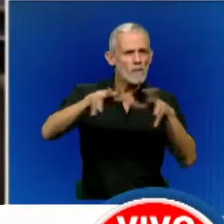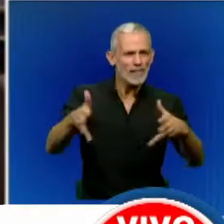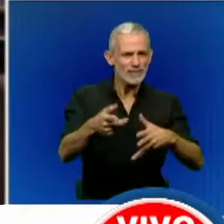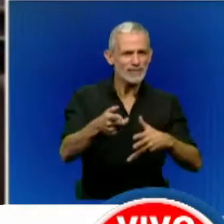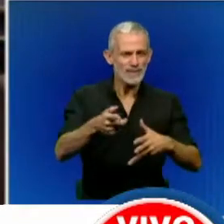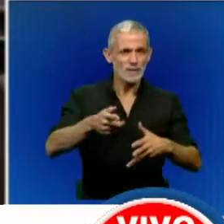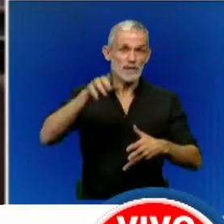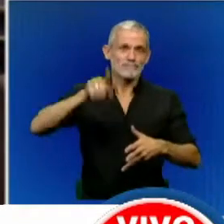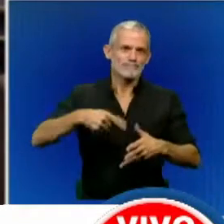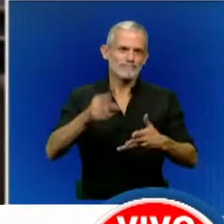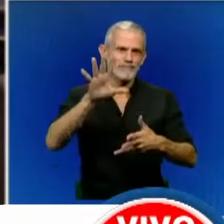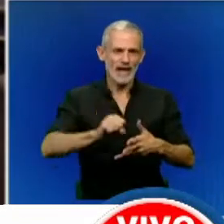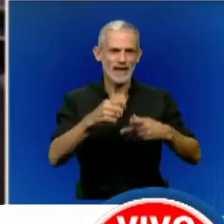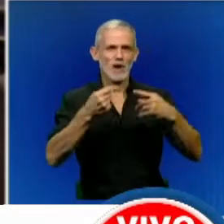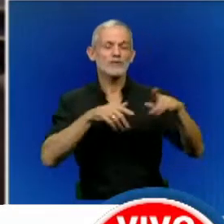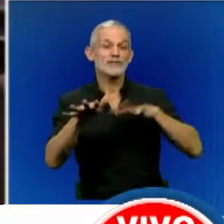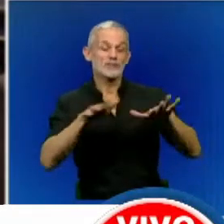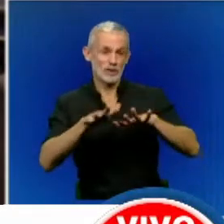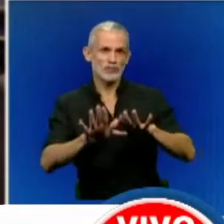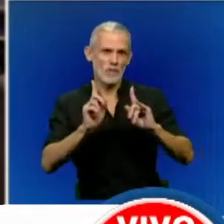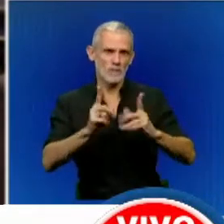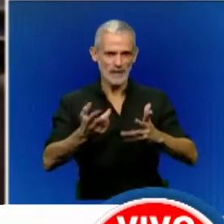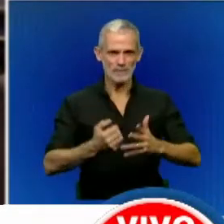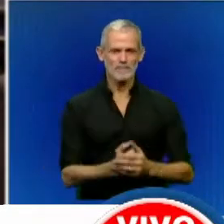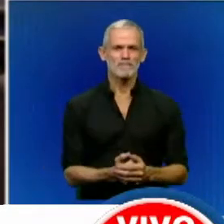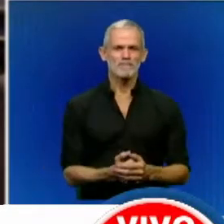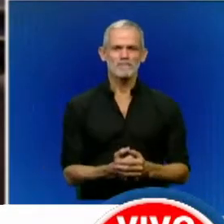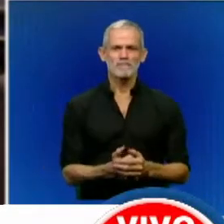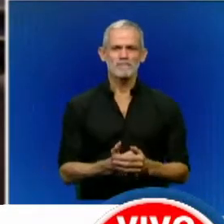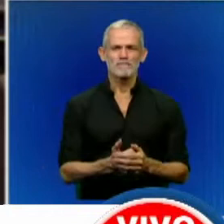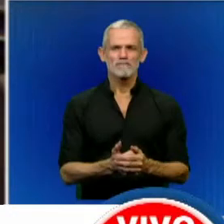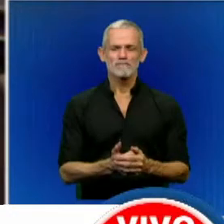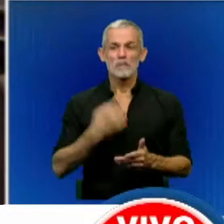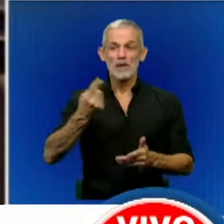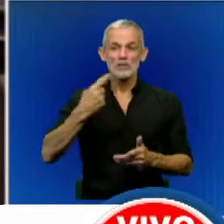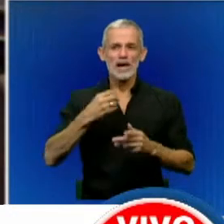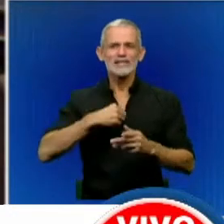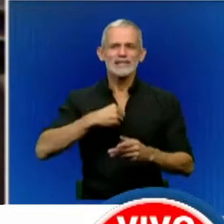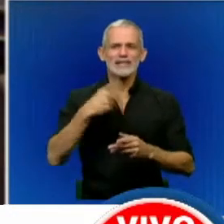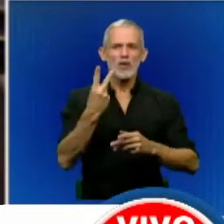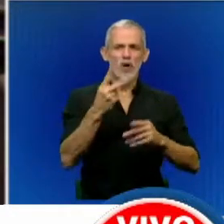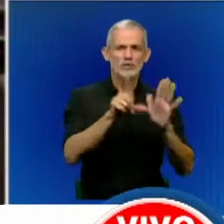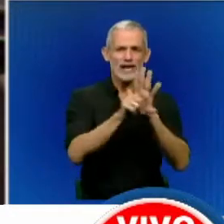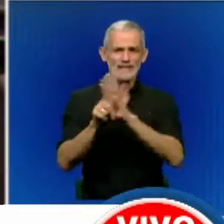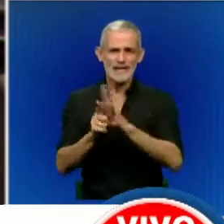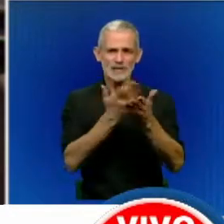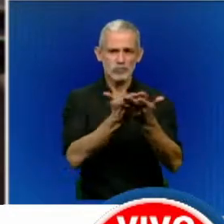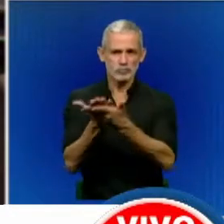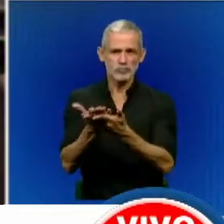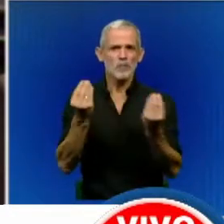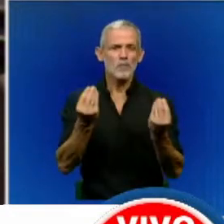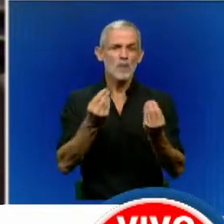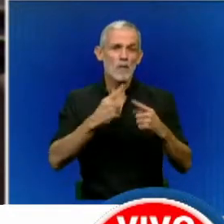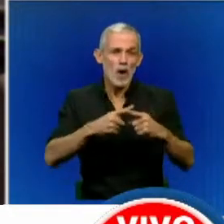ha producido esa situación. Entonces, el sentido de estas dos leyes es arbitrar por